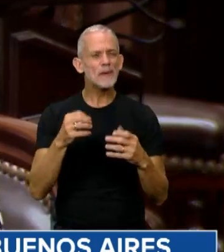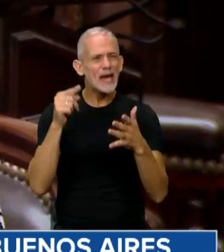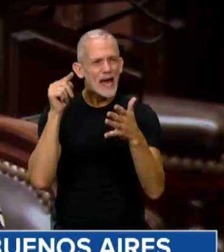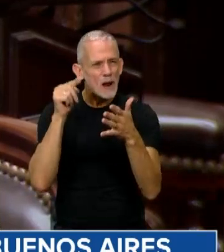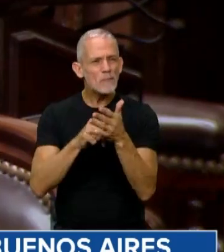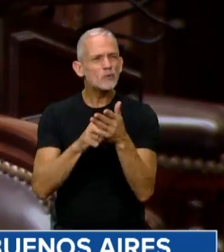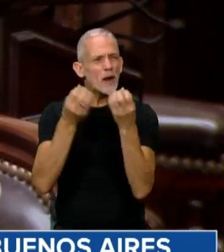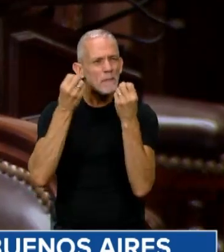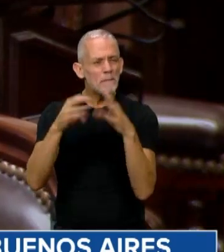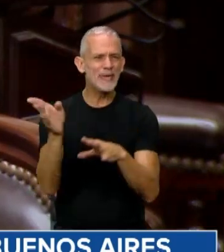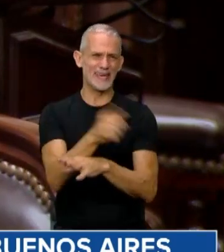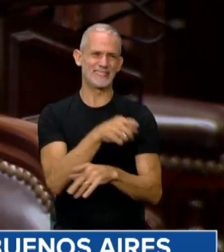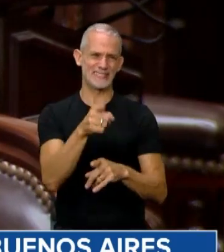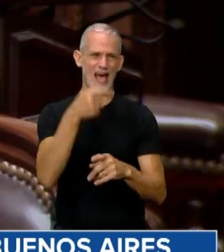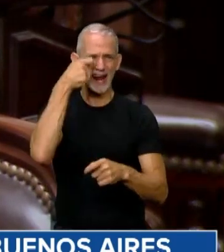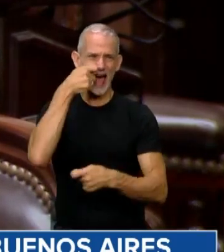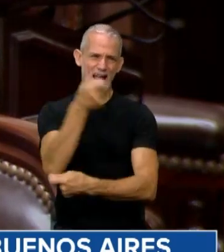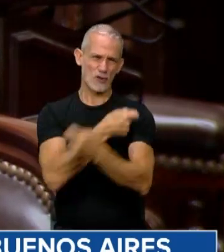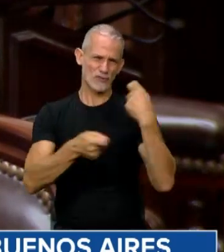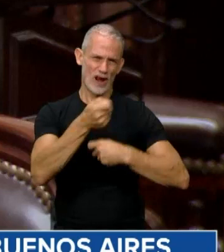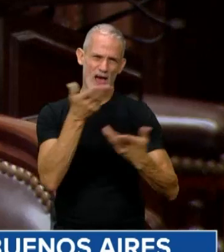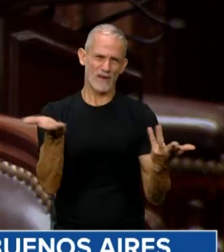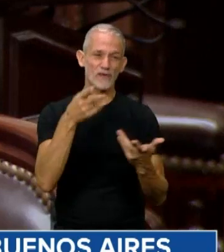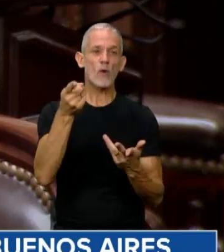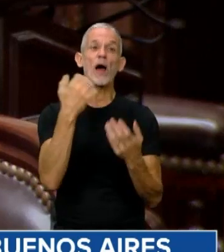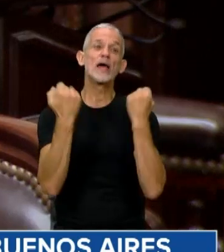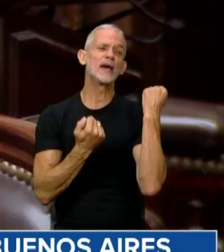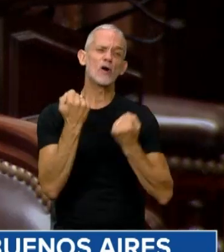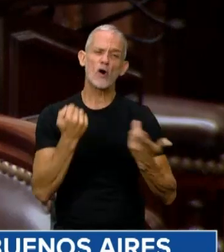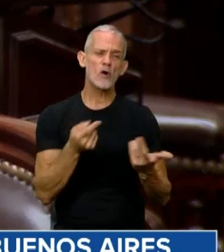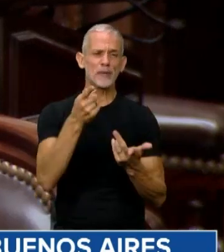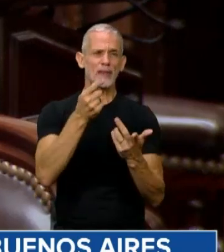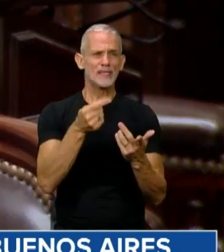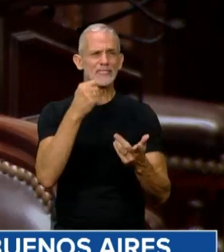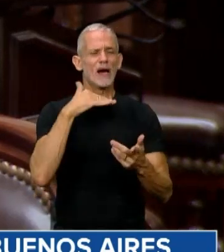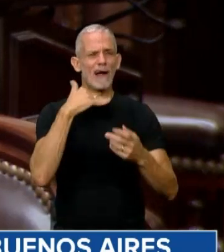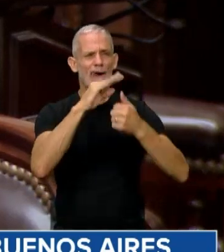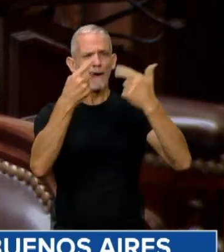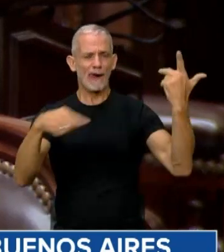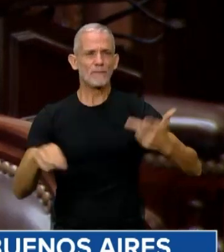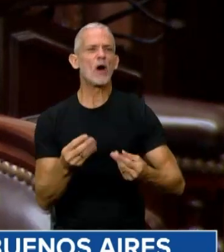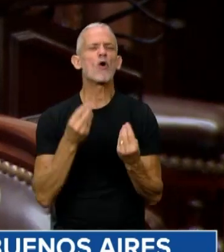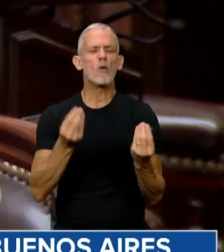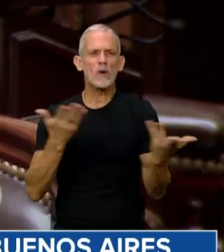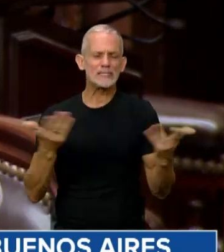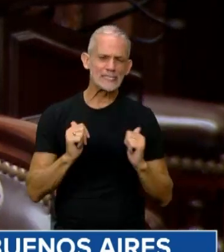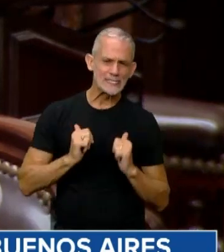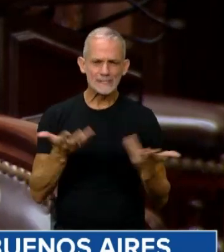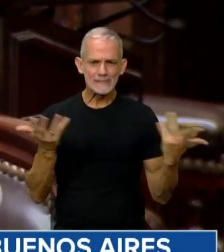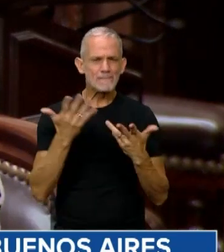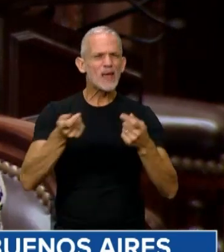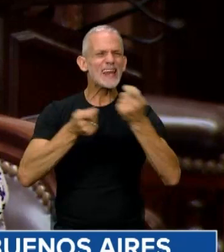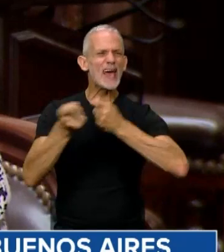punto medular que tiene que ver con el narcotráfico, que es la economía del delito. ¿Cómo hacer para atacar